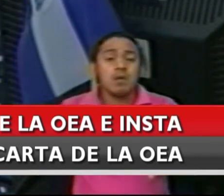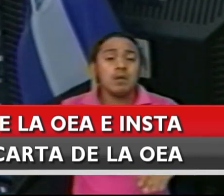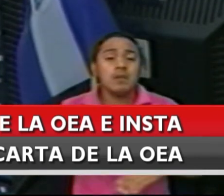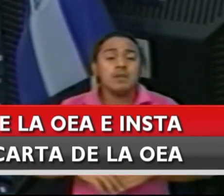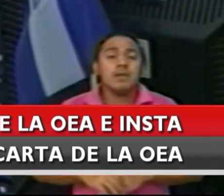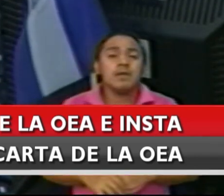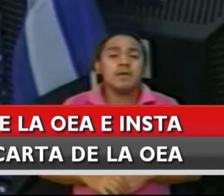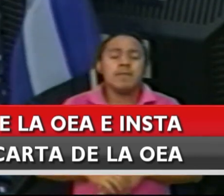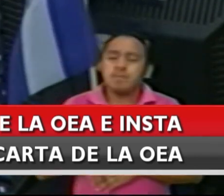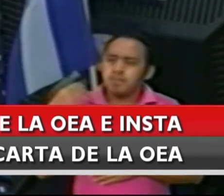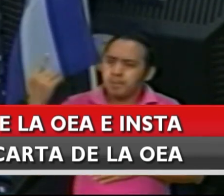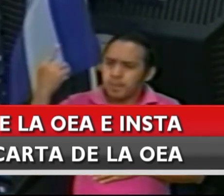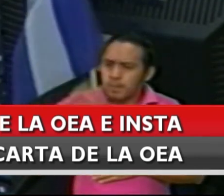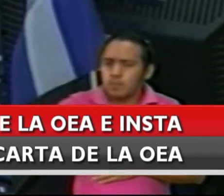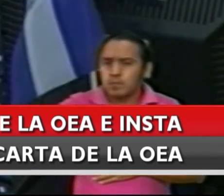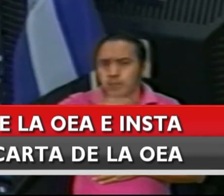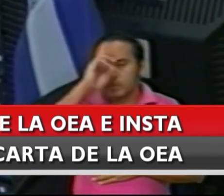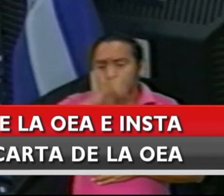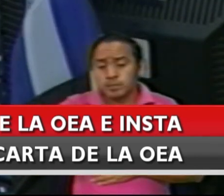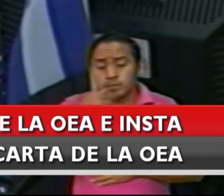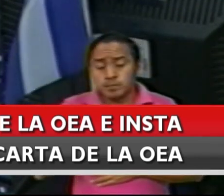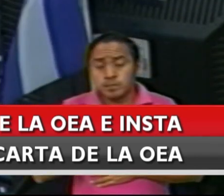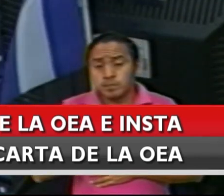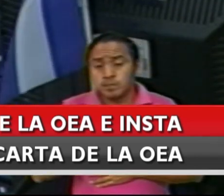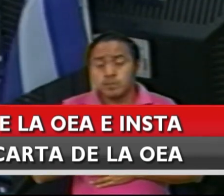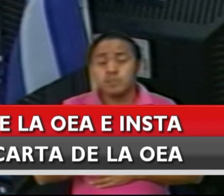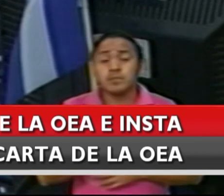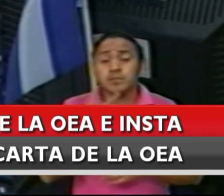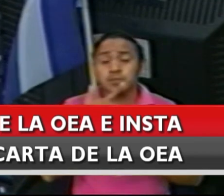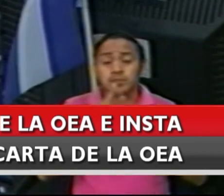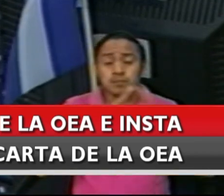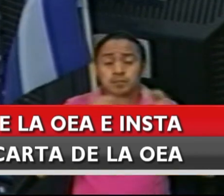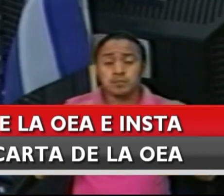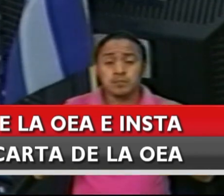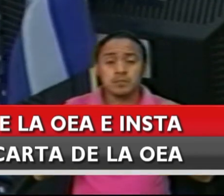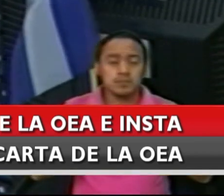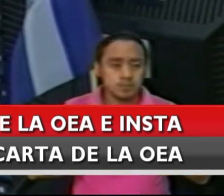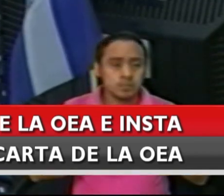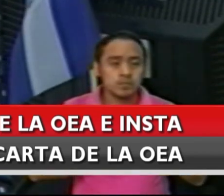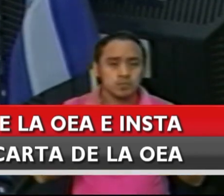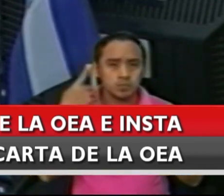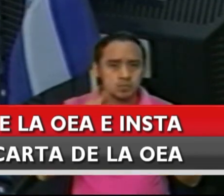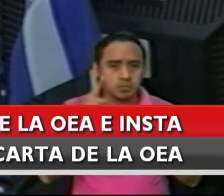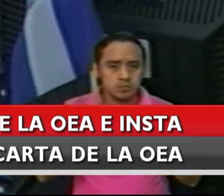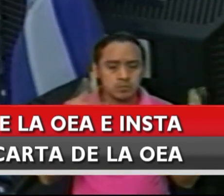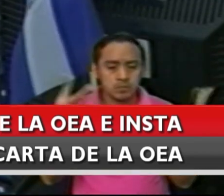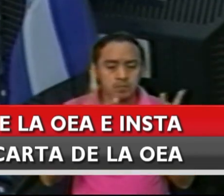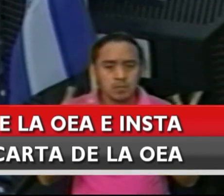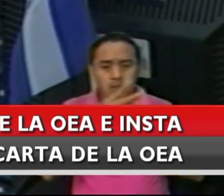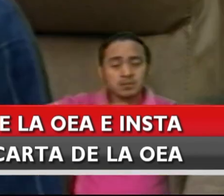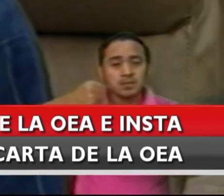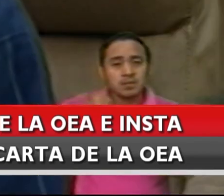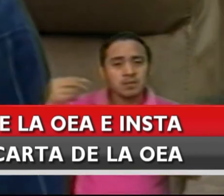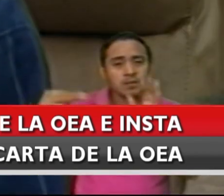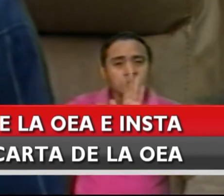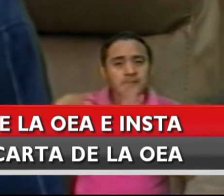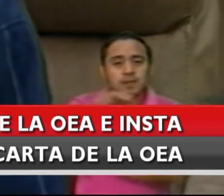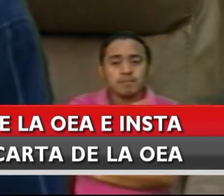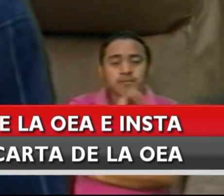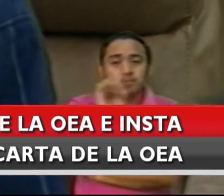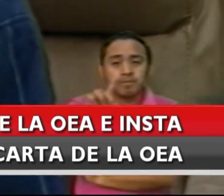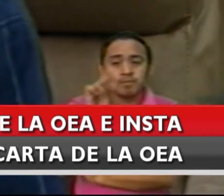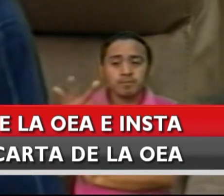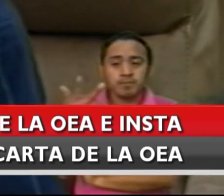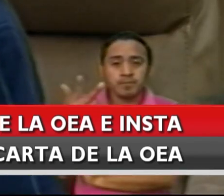haciendo. Exigimos respeto porque Nicaragua tiene el derecho de vivir en paz. Con